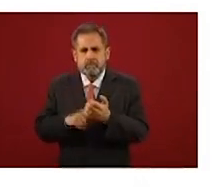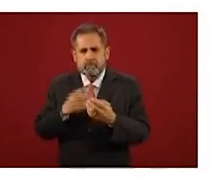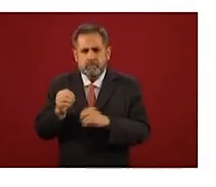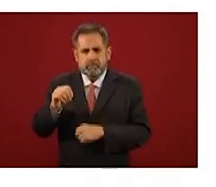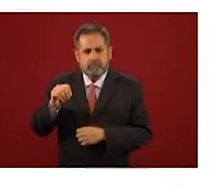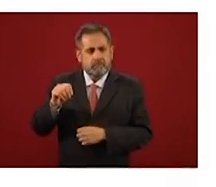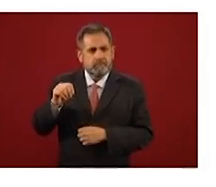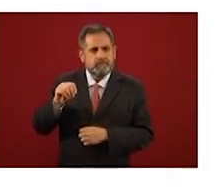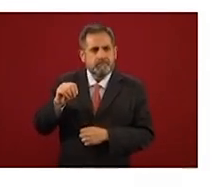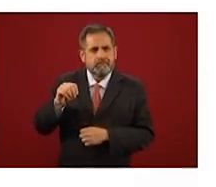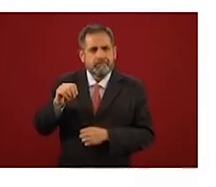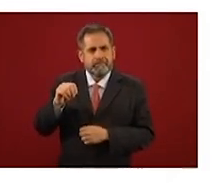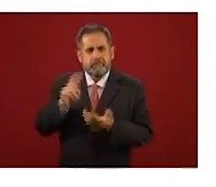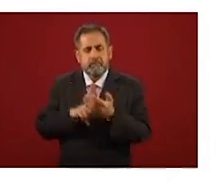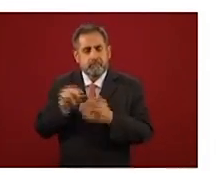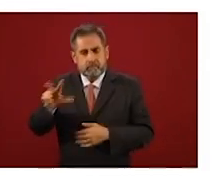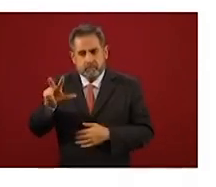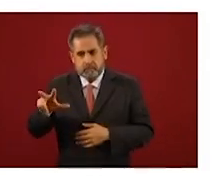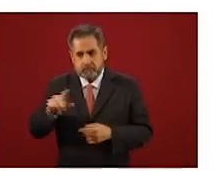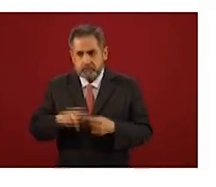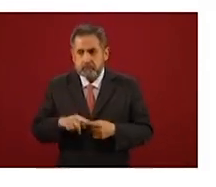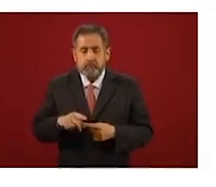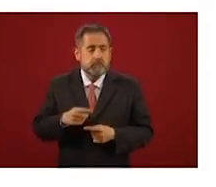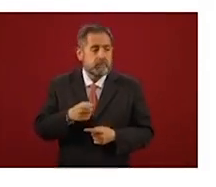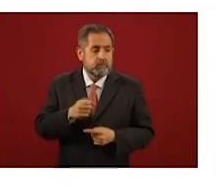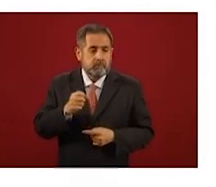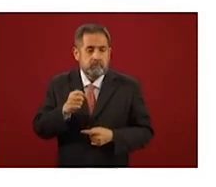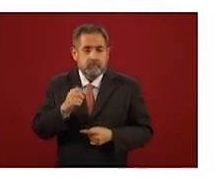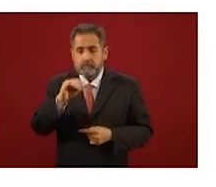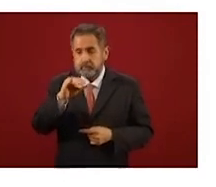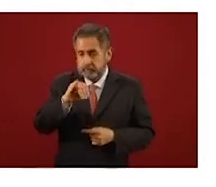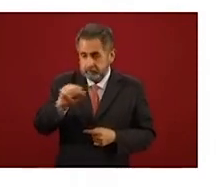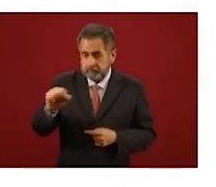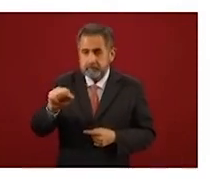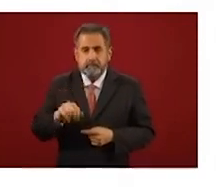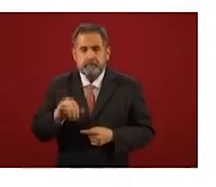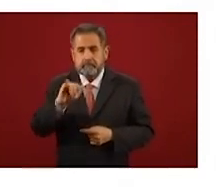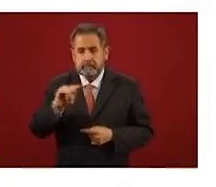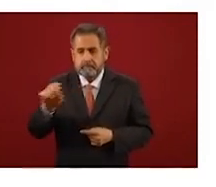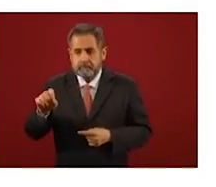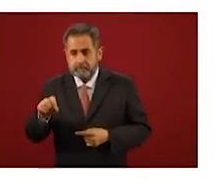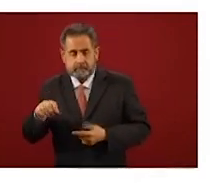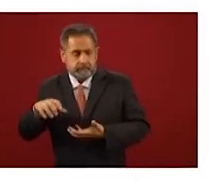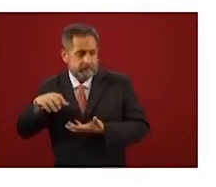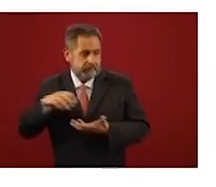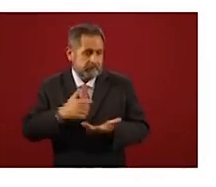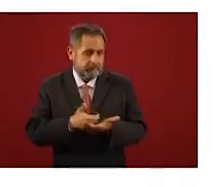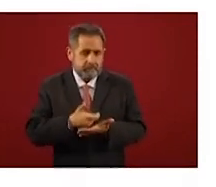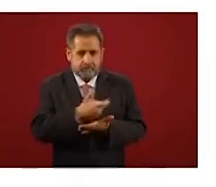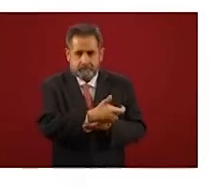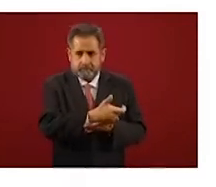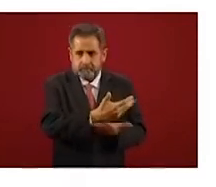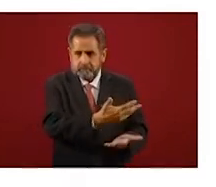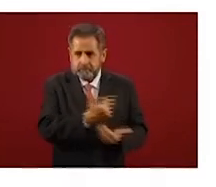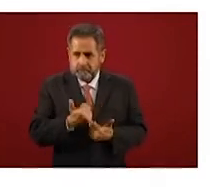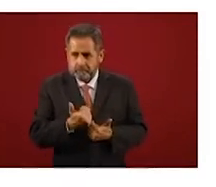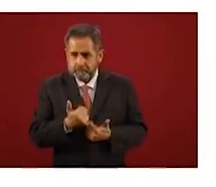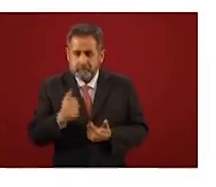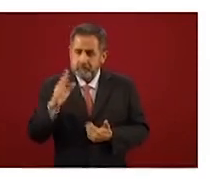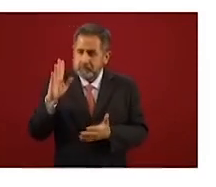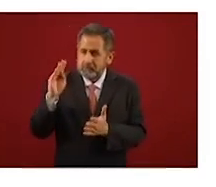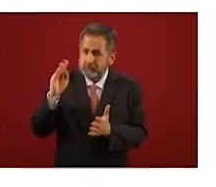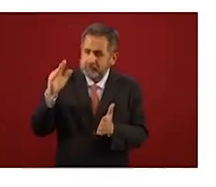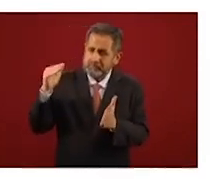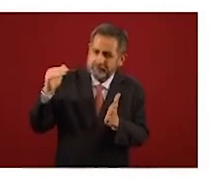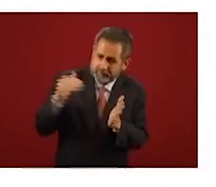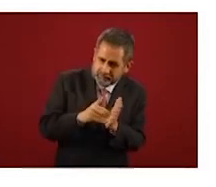salud, el ISSSTE y el seguro, alrededor de 90 mil millones